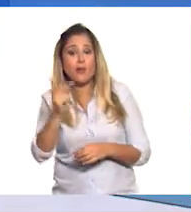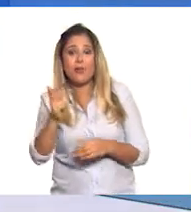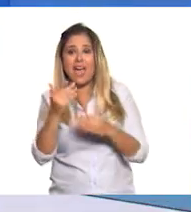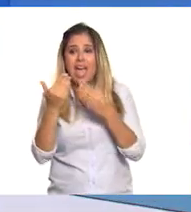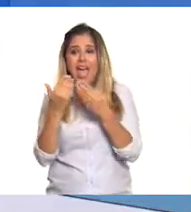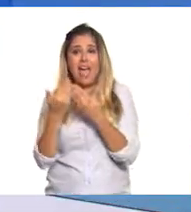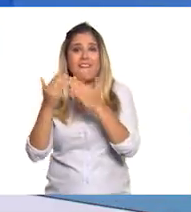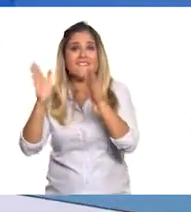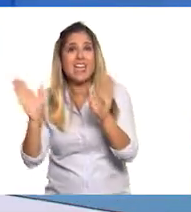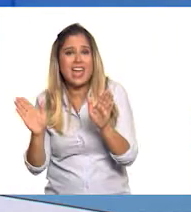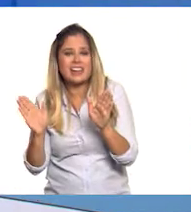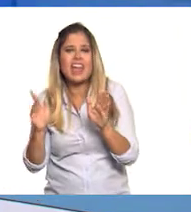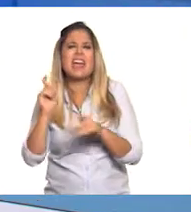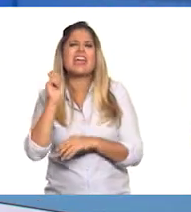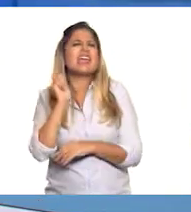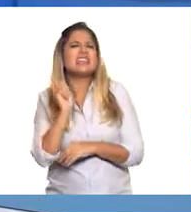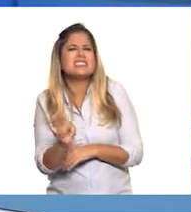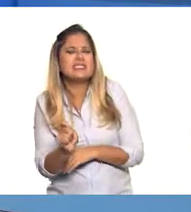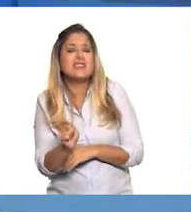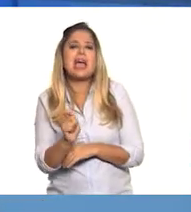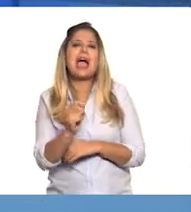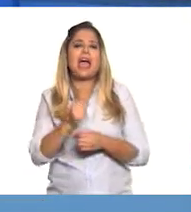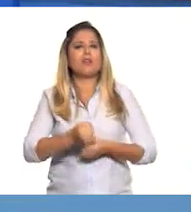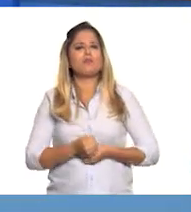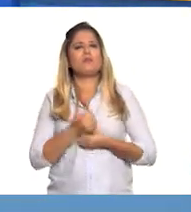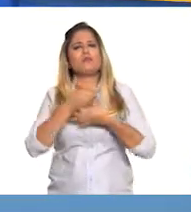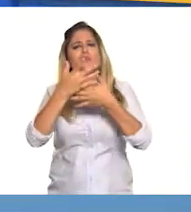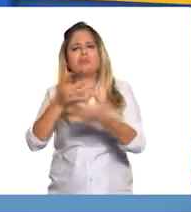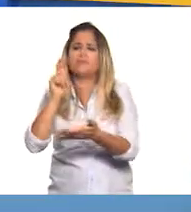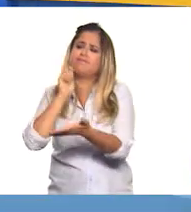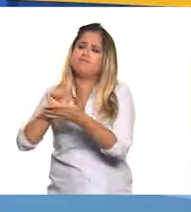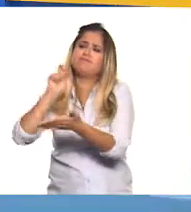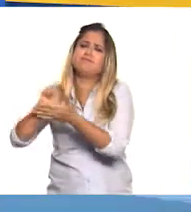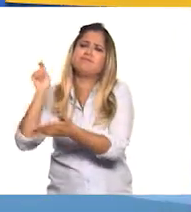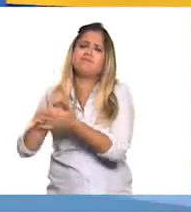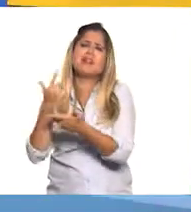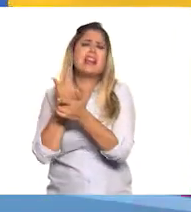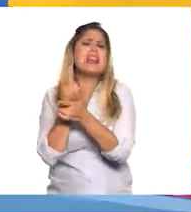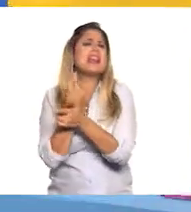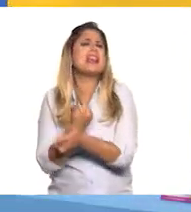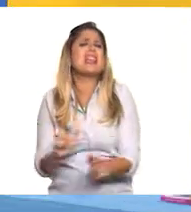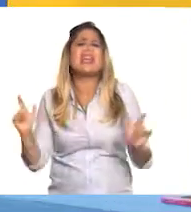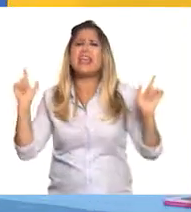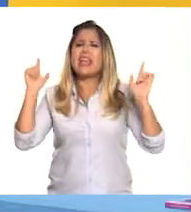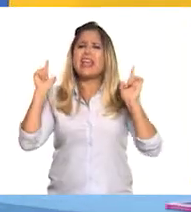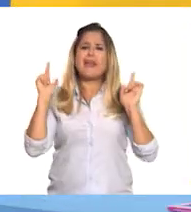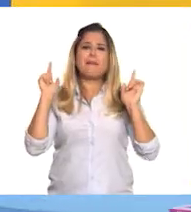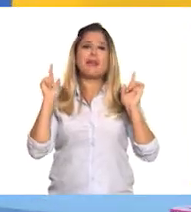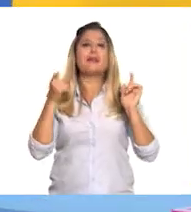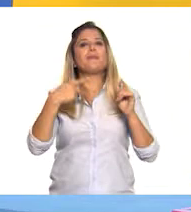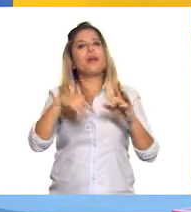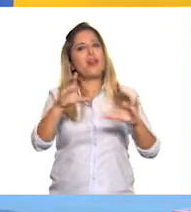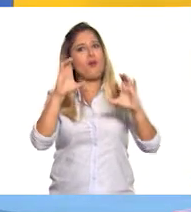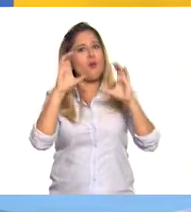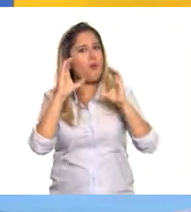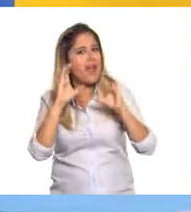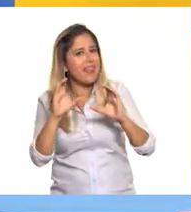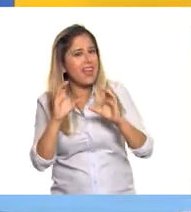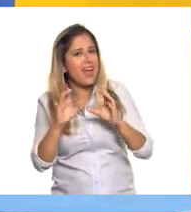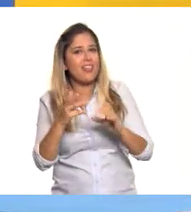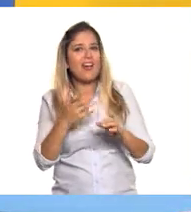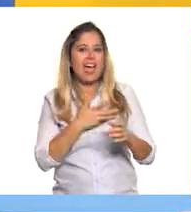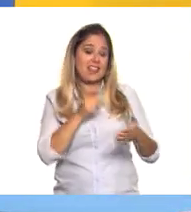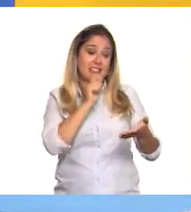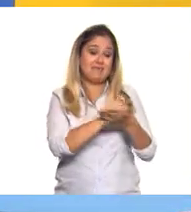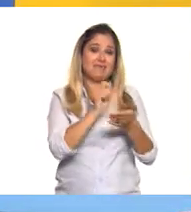que el encuestado exprese opiniones o amplíe la información de su respuesta, pero tengan cuidado al proponerlas en la